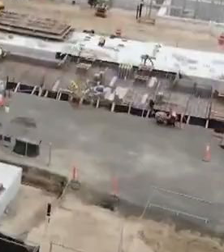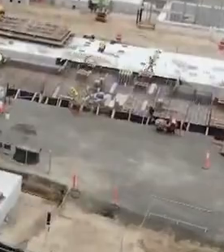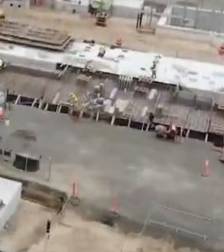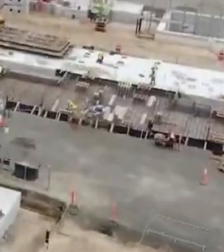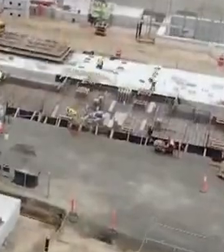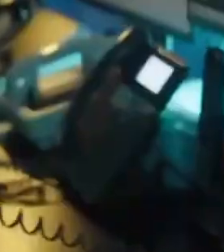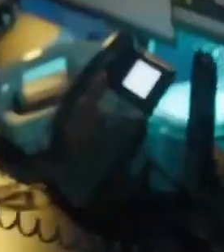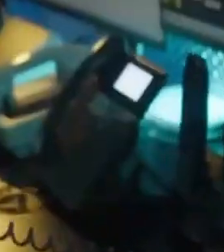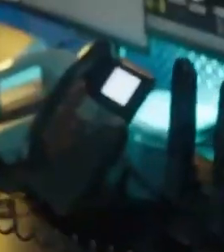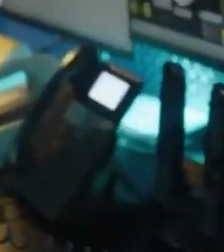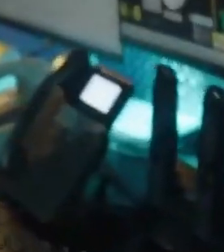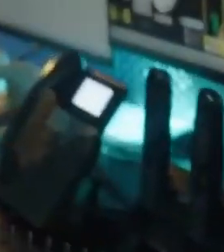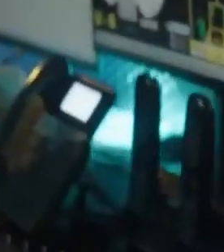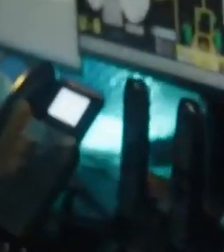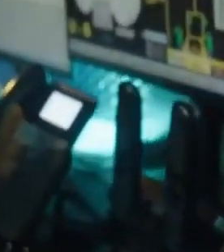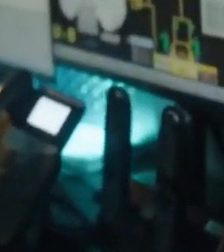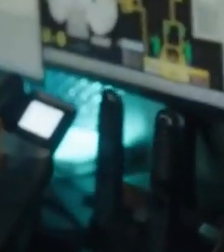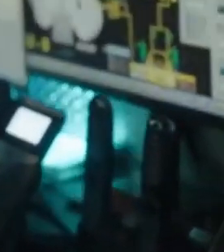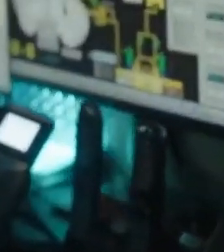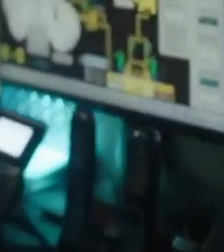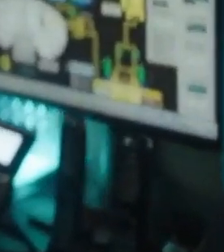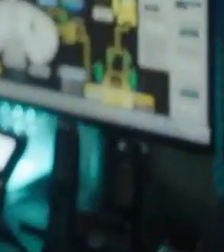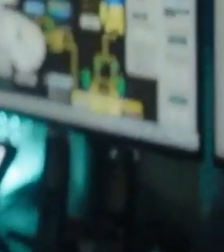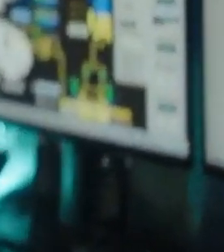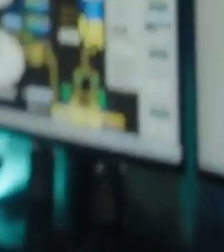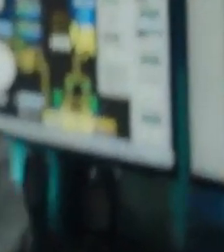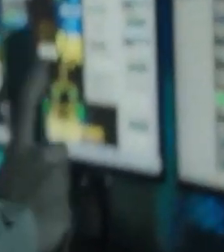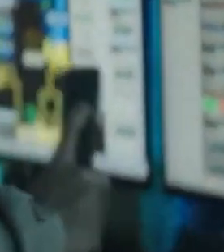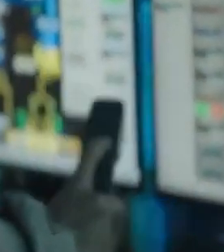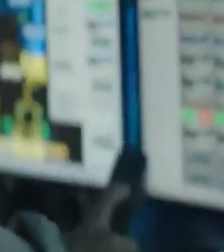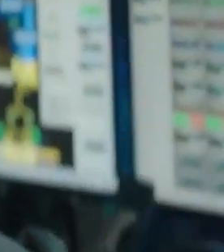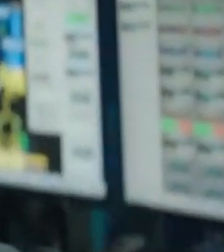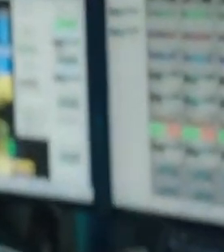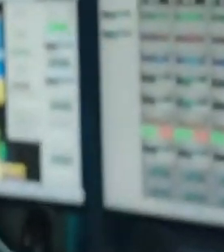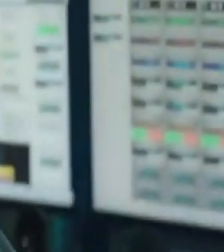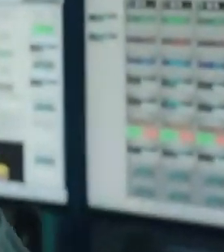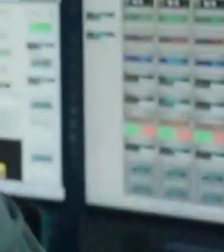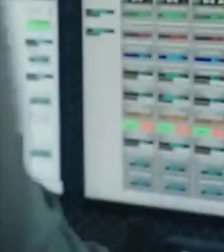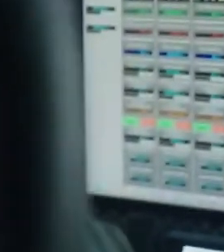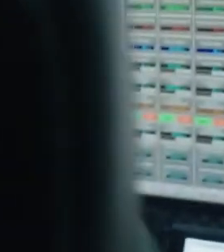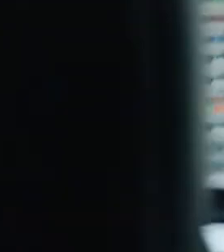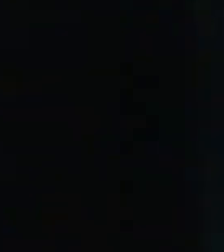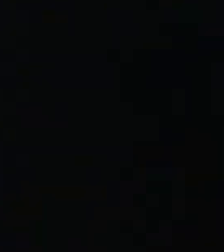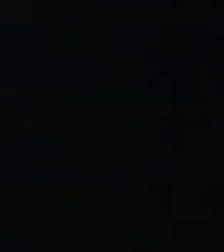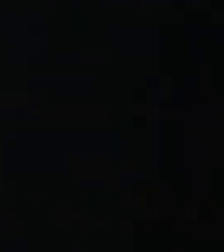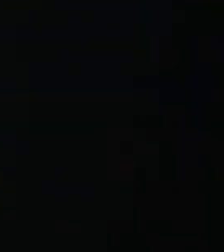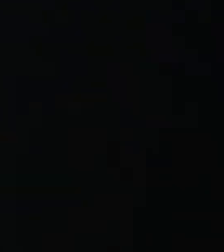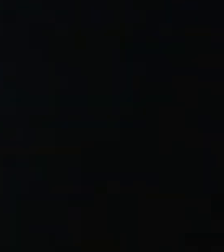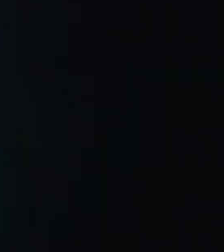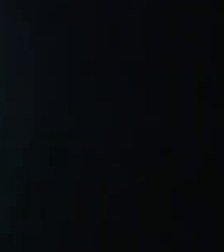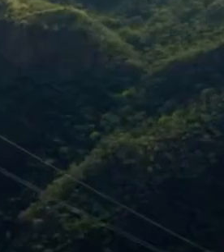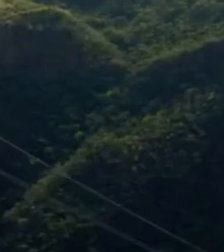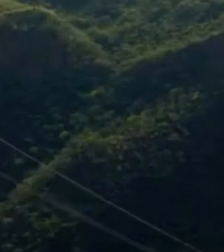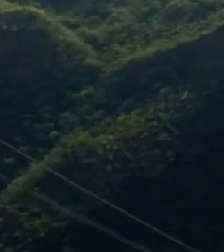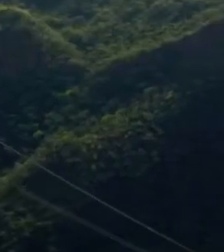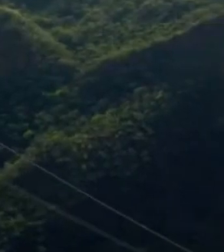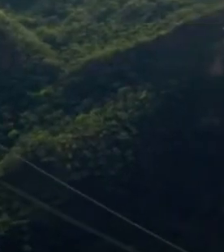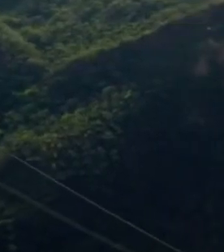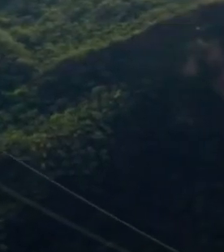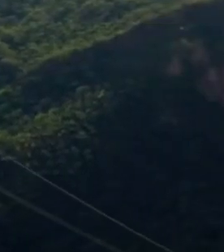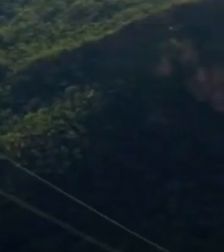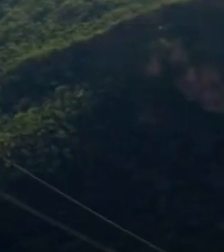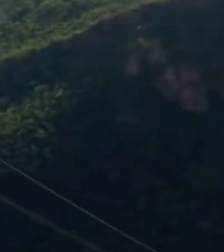país. La tecnología de punta de estos proyectos permite la generación de electricidad de manera continua y confiable,